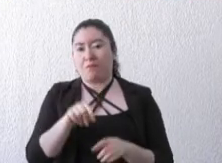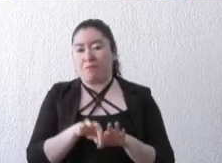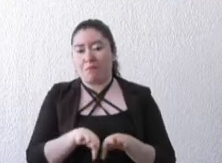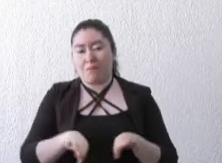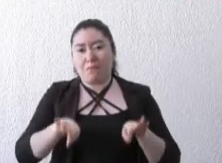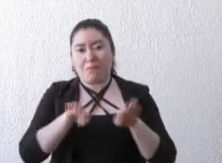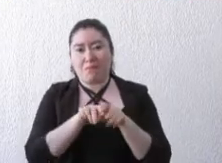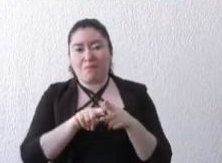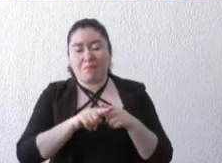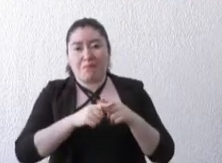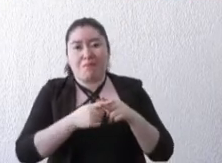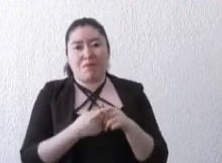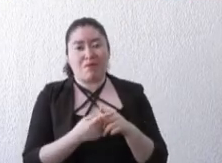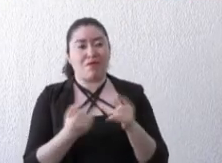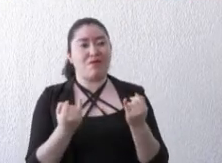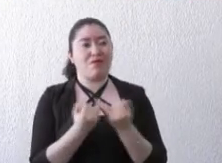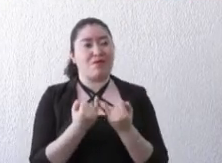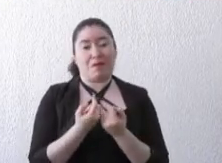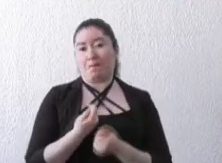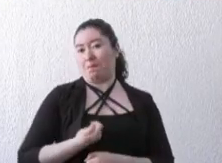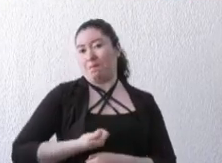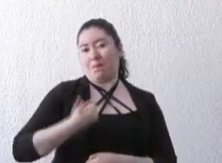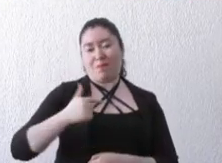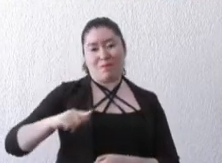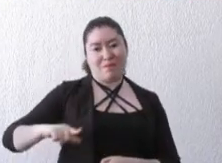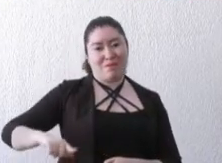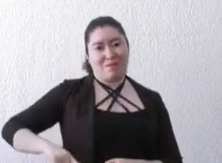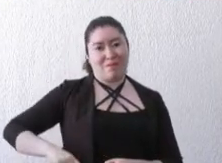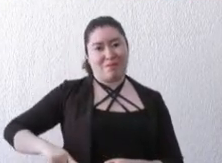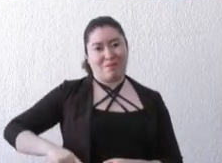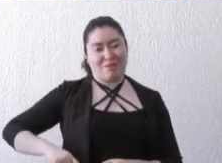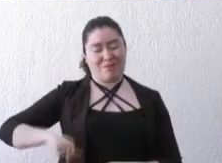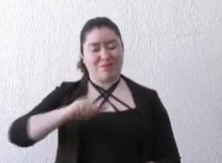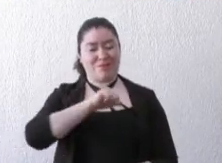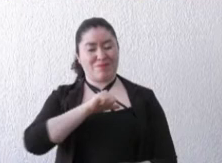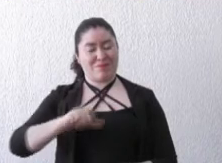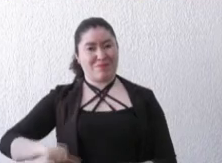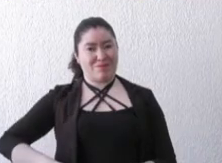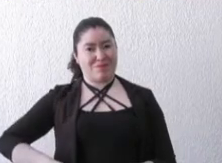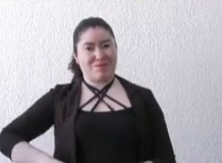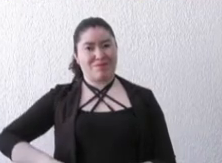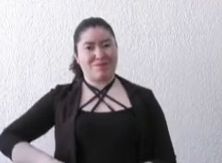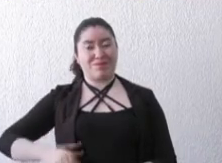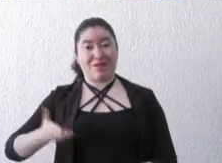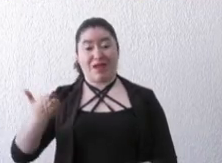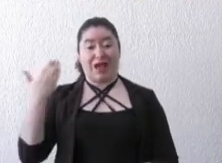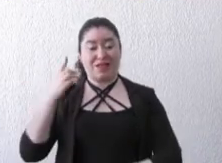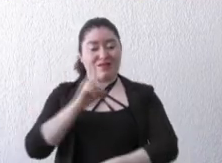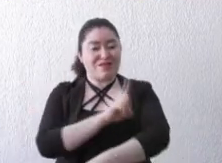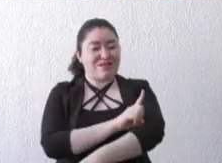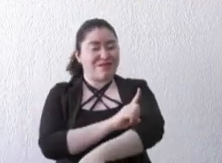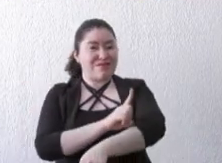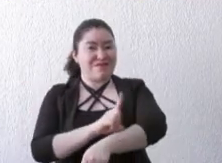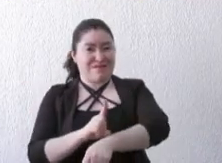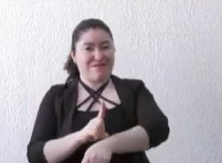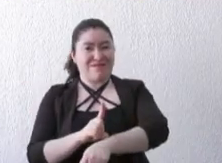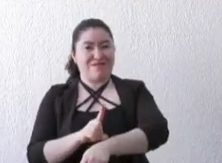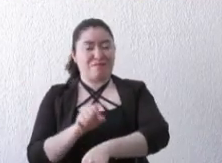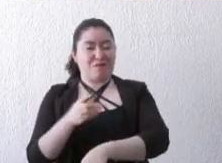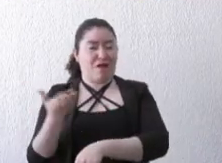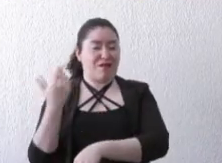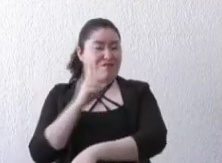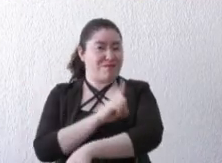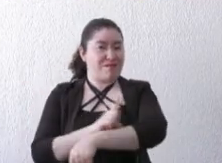que siendo en su primera administración alcalde de la delegación, entonces delegado de la Miguel